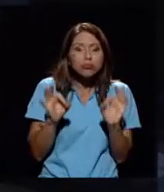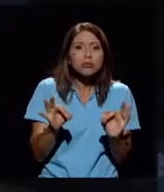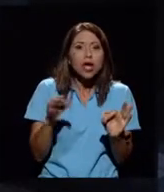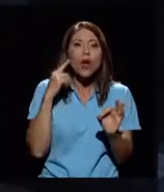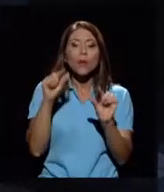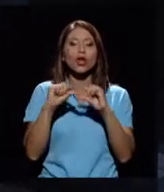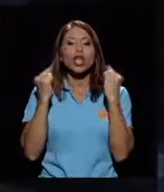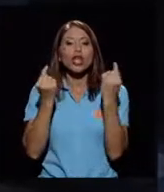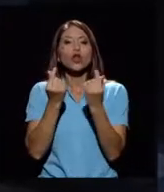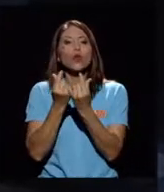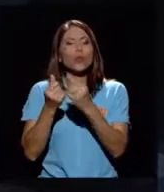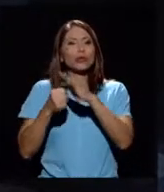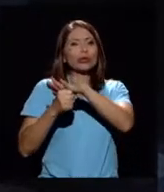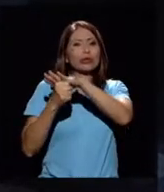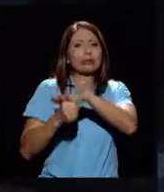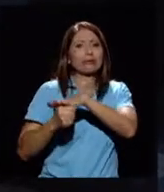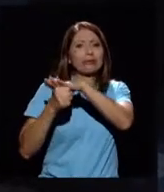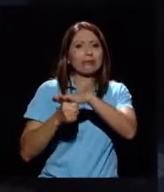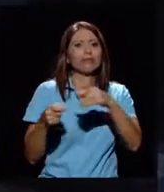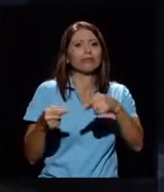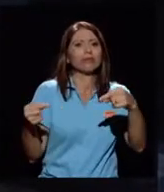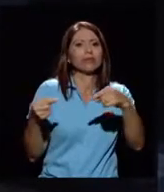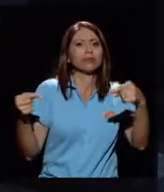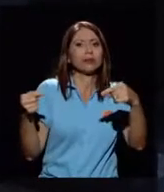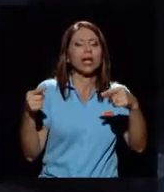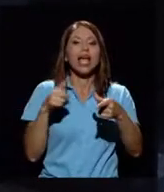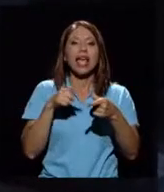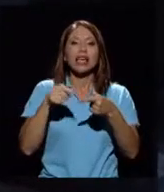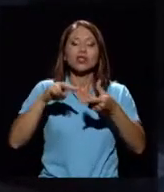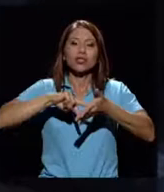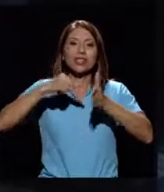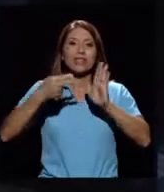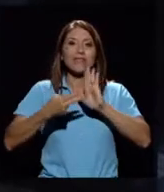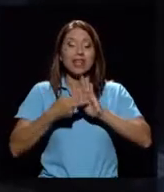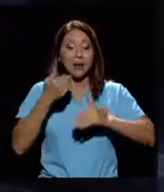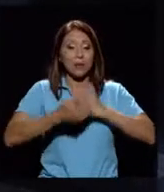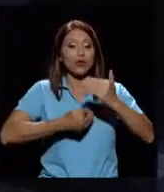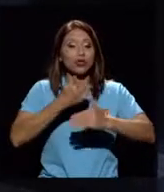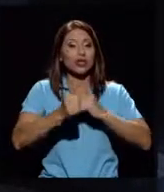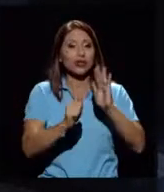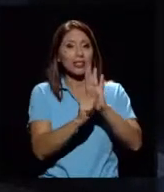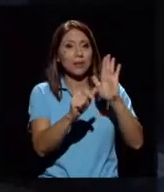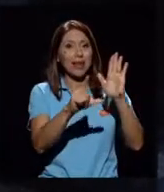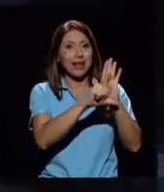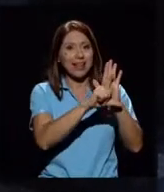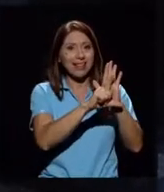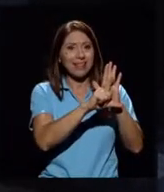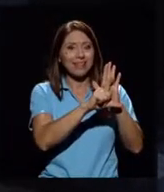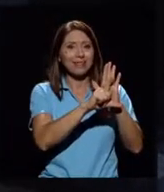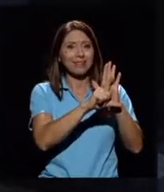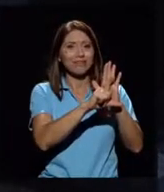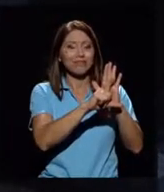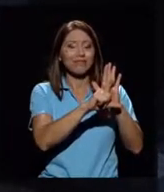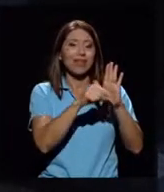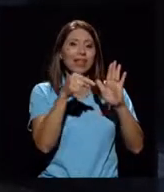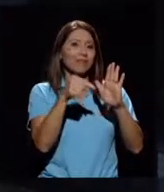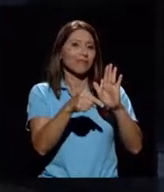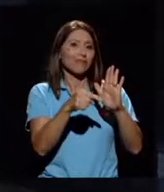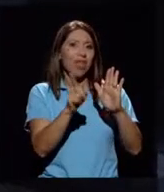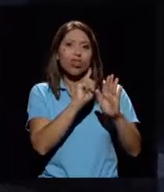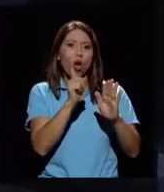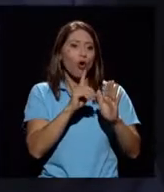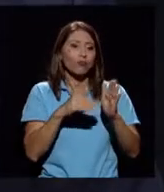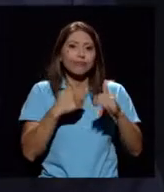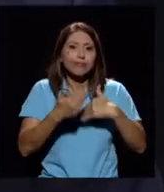determinados momentos y eso significó que los procesos legislativos nunca fue por contenido ya que los procesos legislativos no no